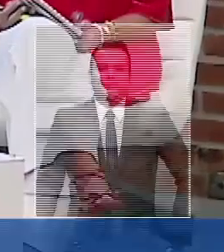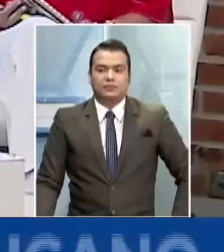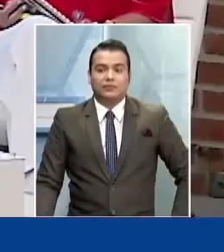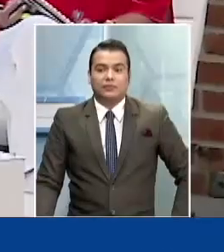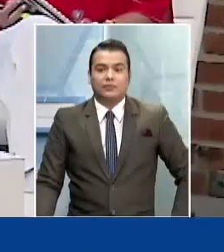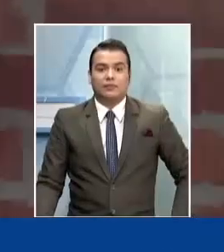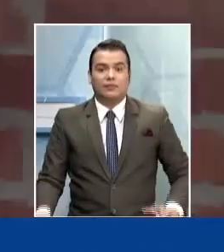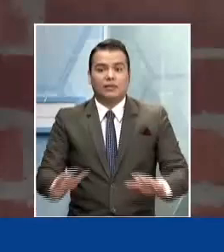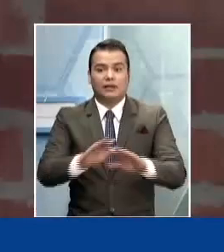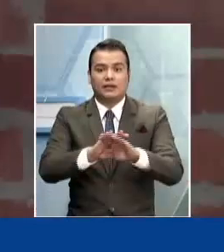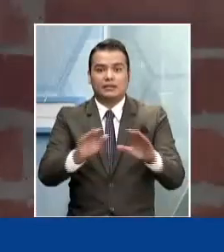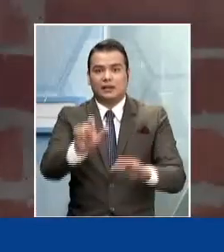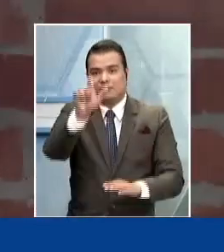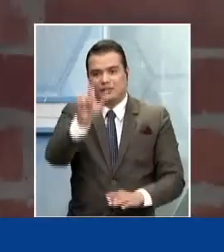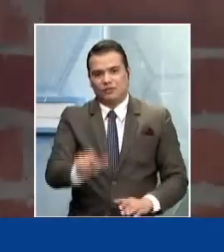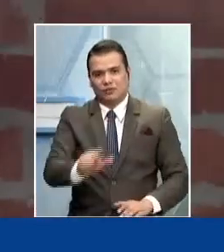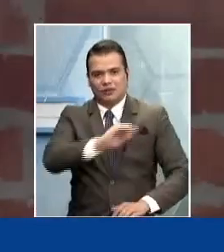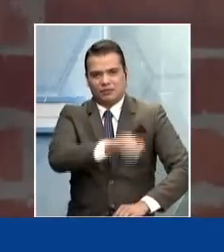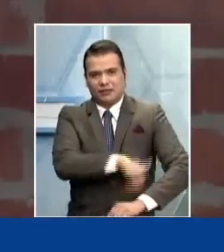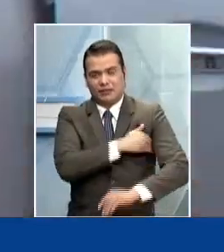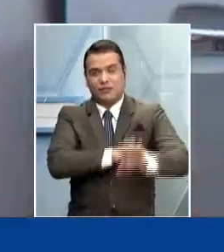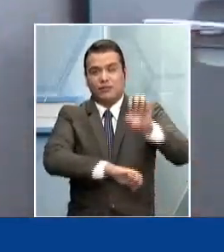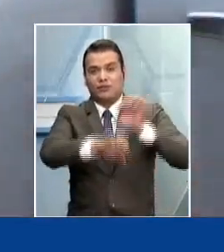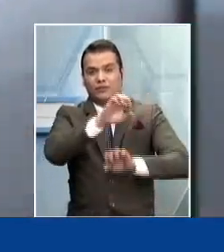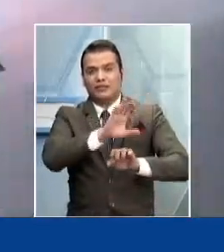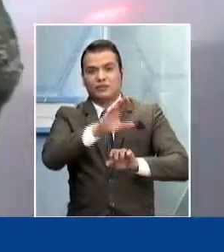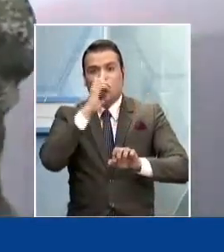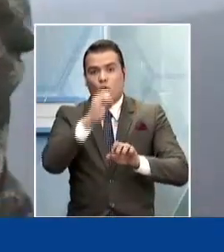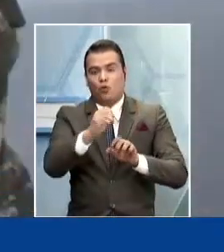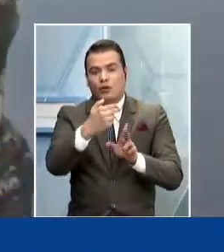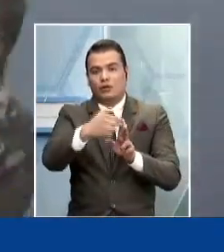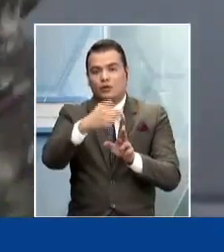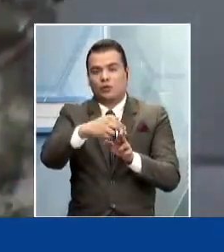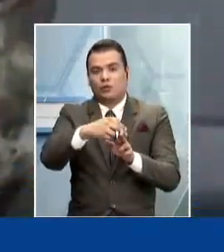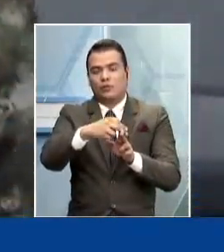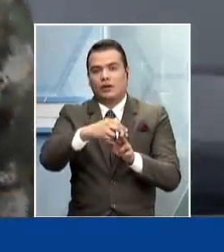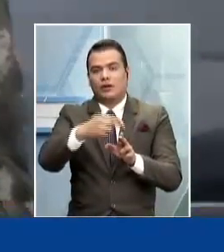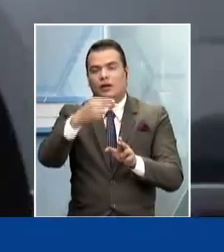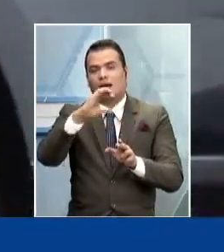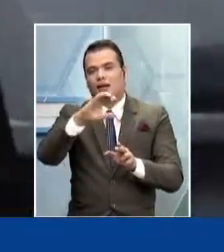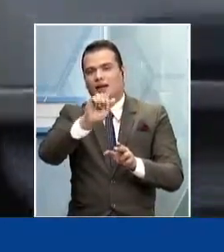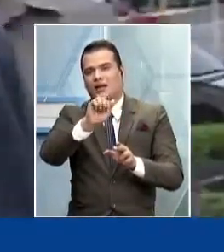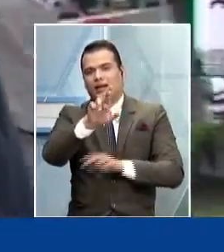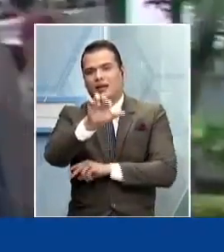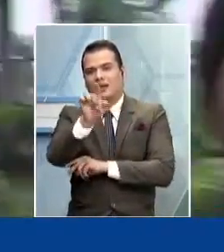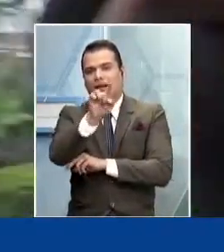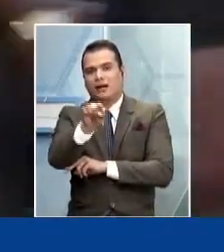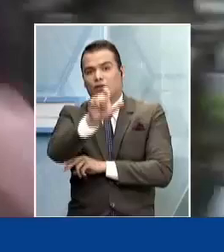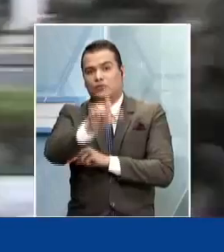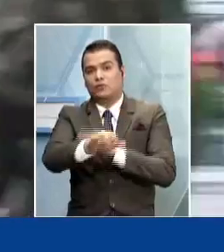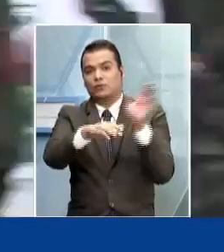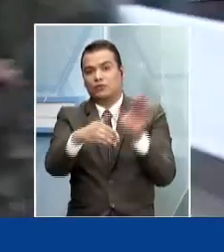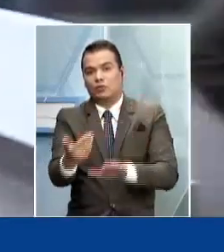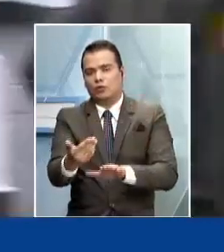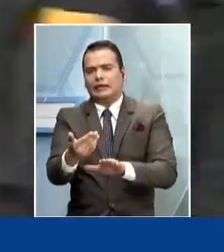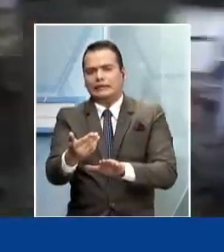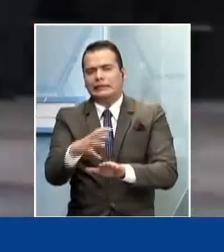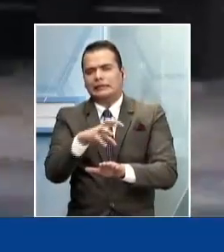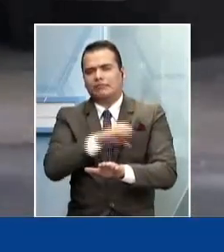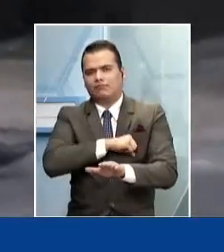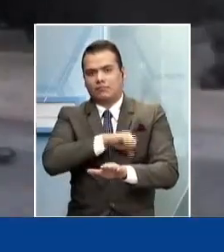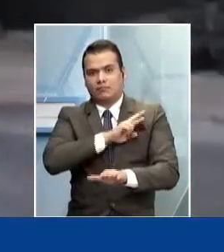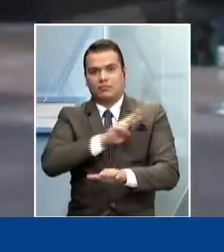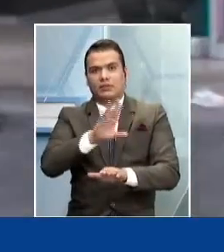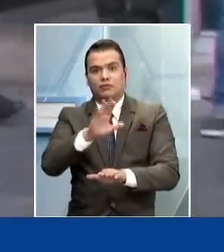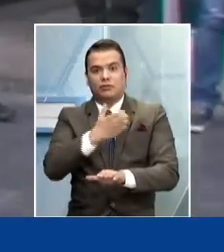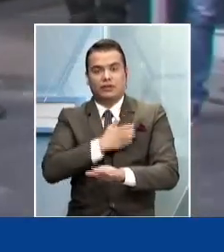Como una gran pérdida para el país fue calificada la muerte del estadista vallecaucano Carlos Holmes Trujillo García. La alcaldía